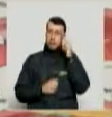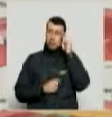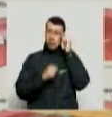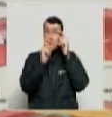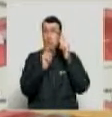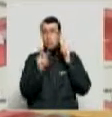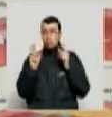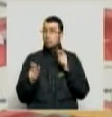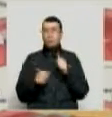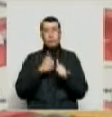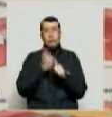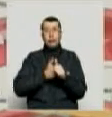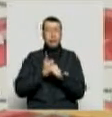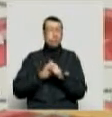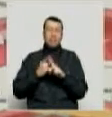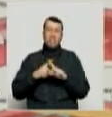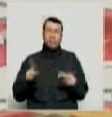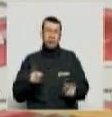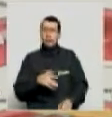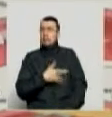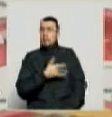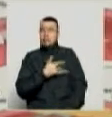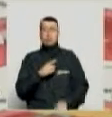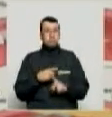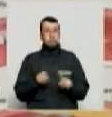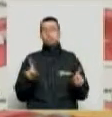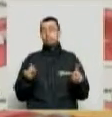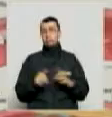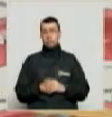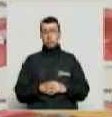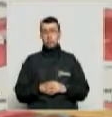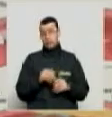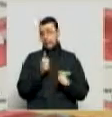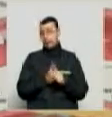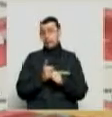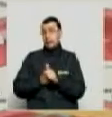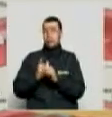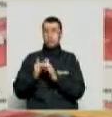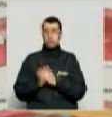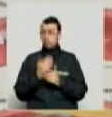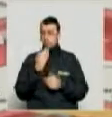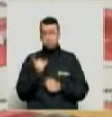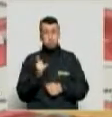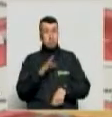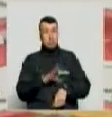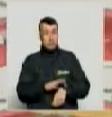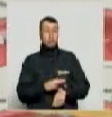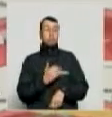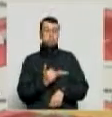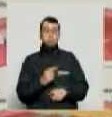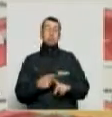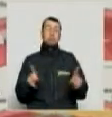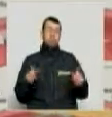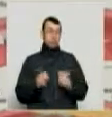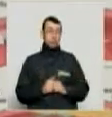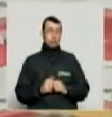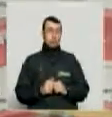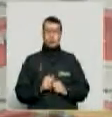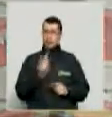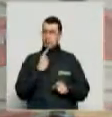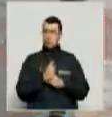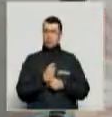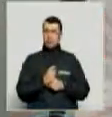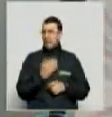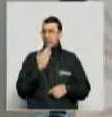reaccionan o desarrollan diferentes cuadros clínicos. Por eso la medicina es difícil, porque si uno dijera,